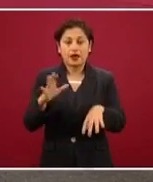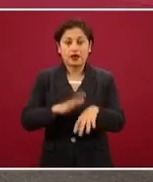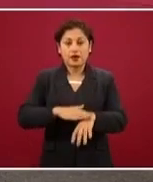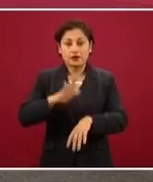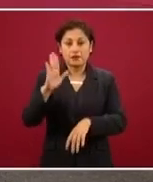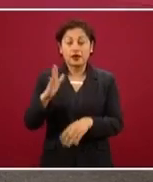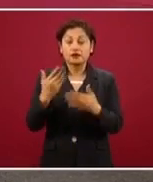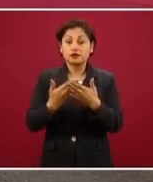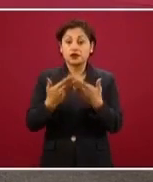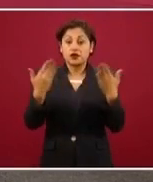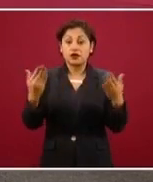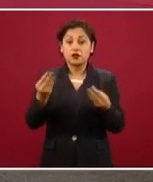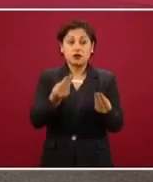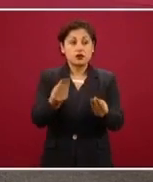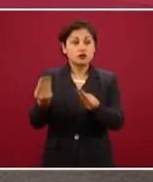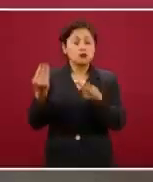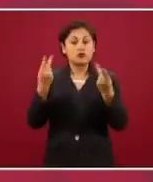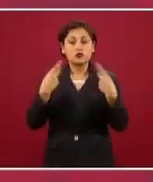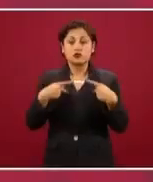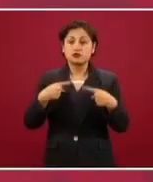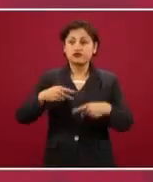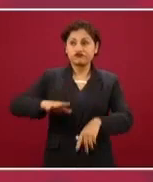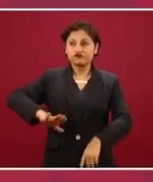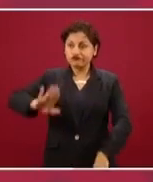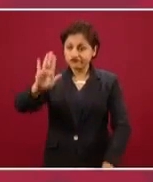hay más demanda de